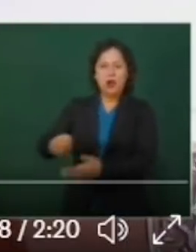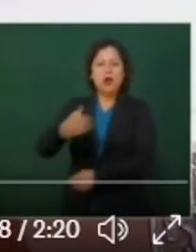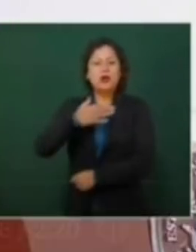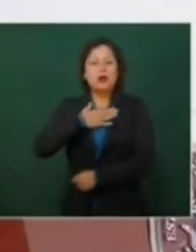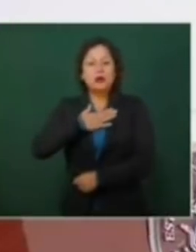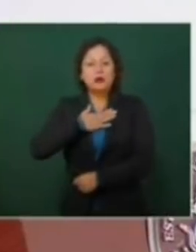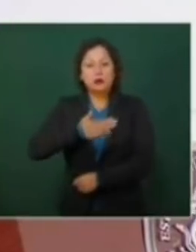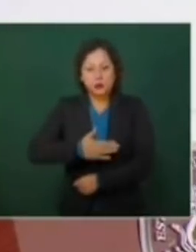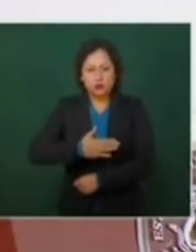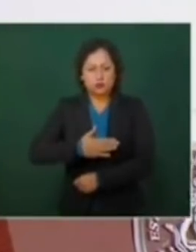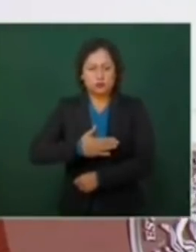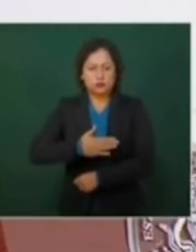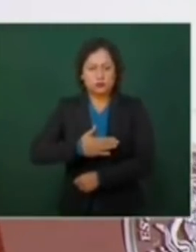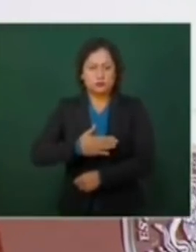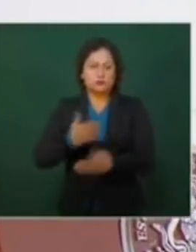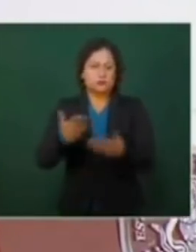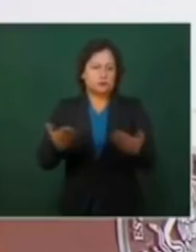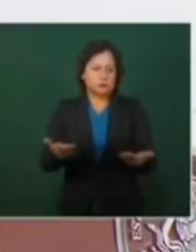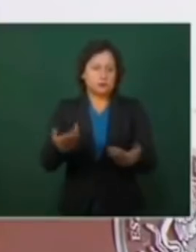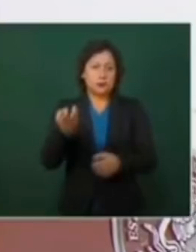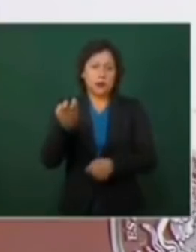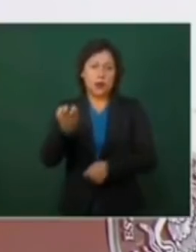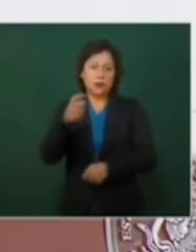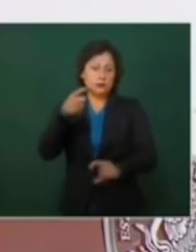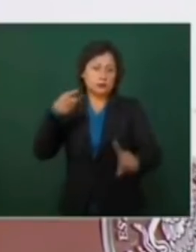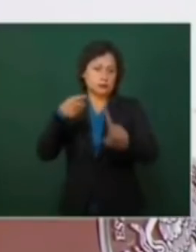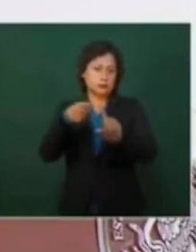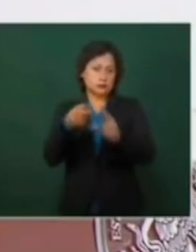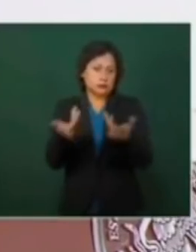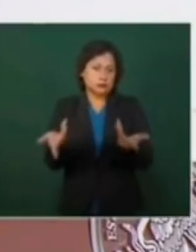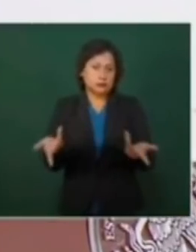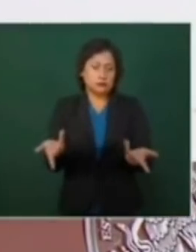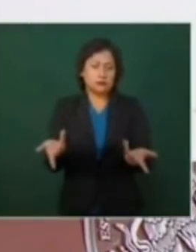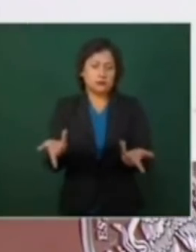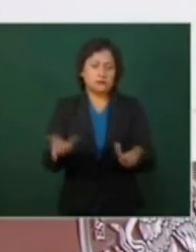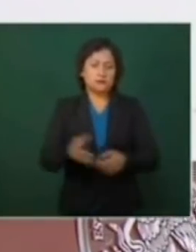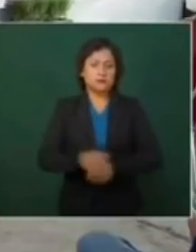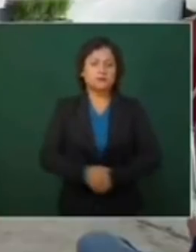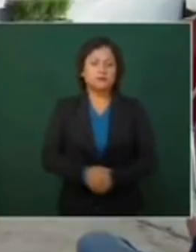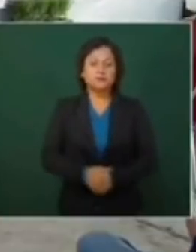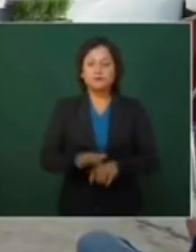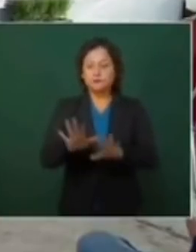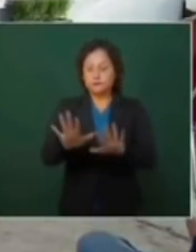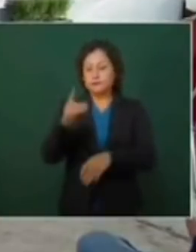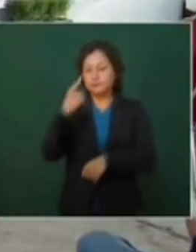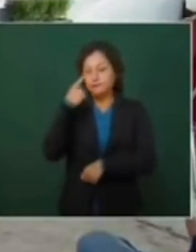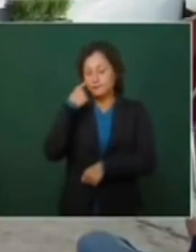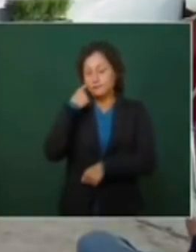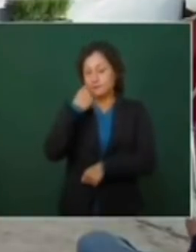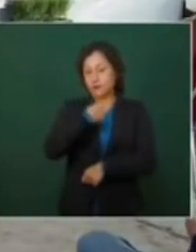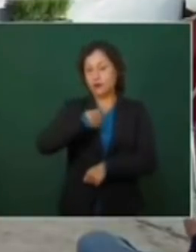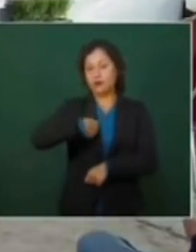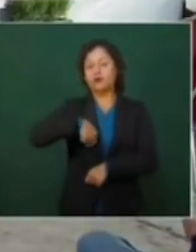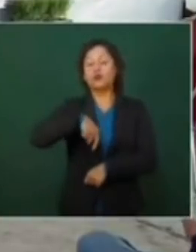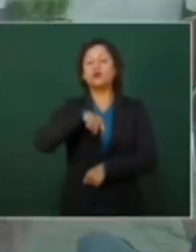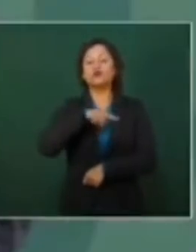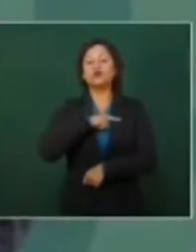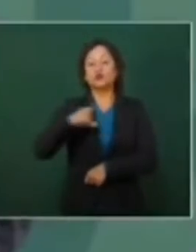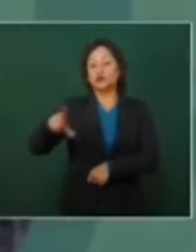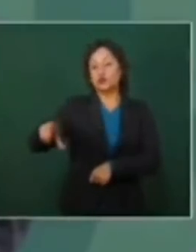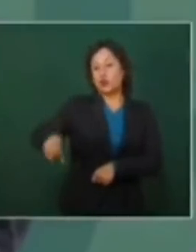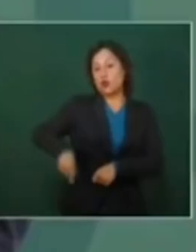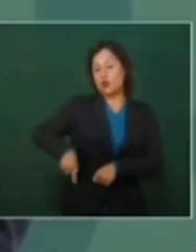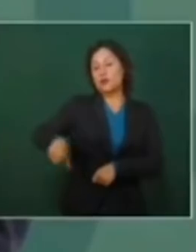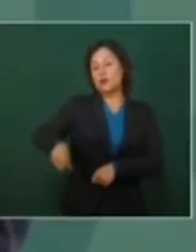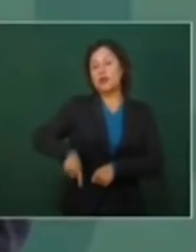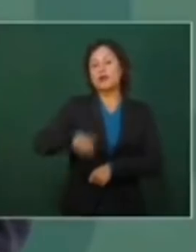y es lo que se está buscando nosotros tenemos que garantizar que no aumente el